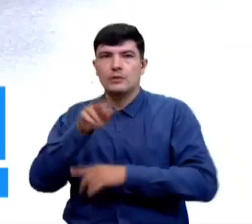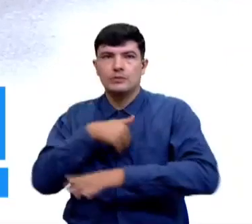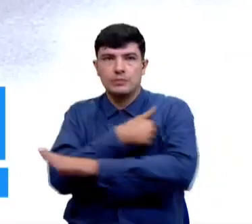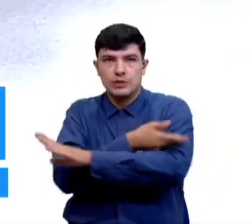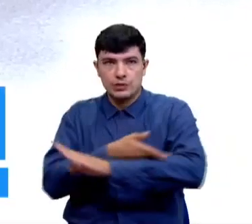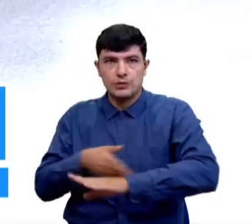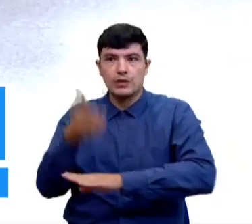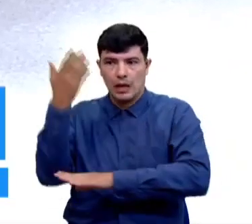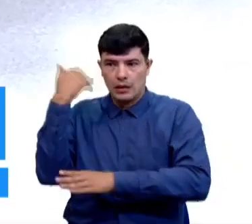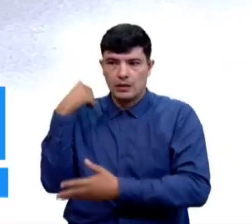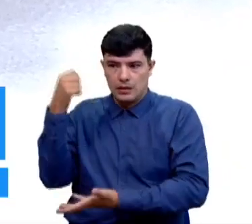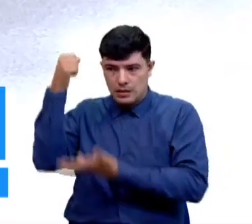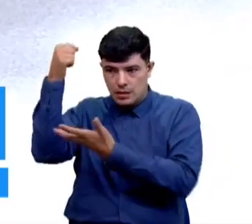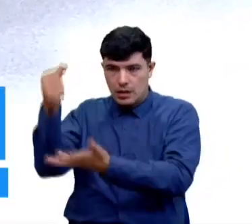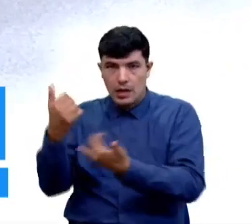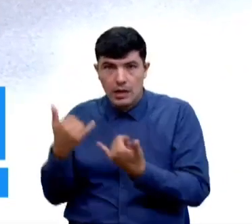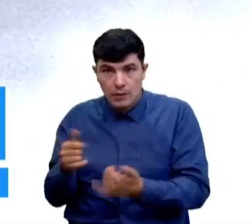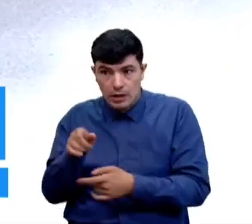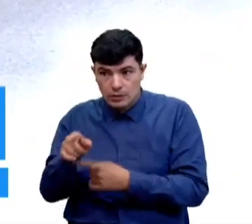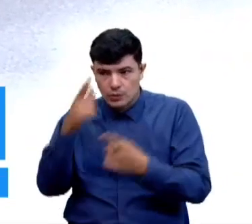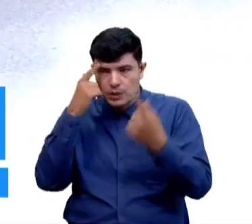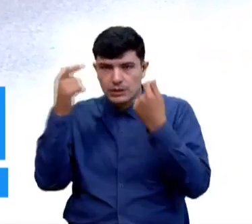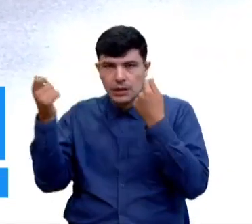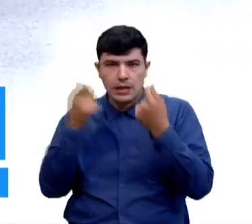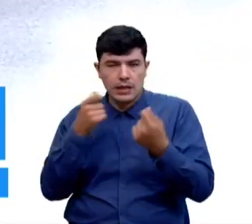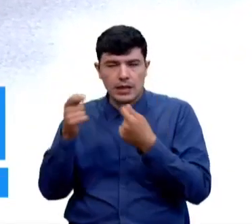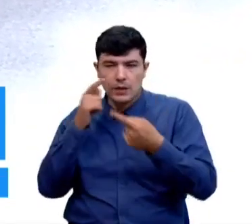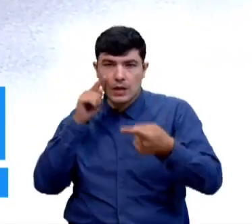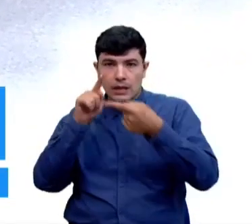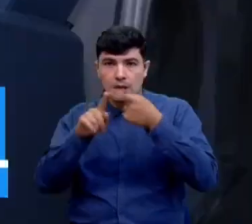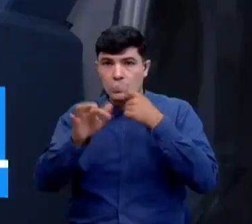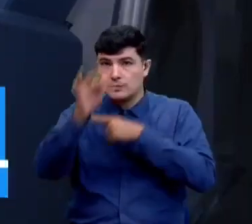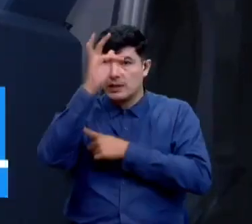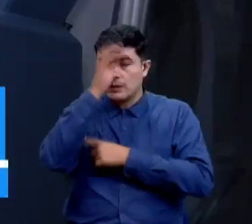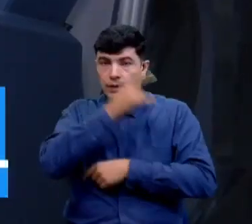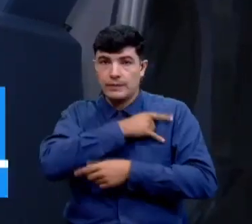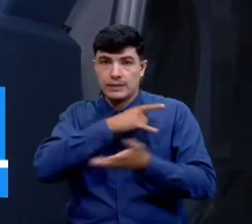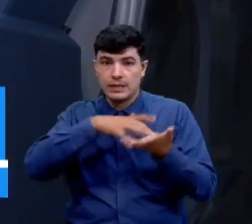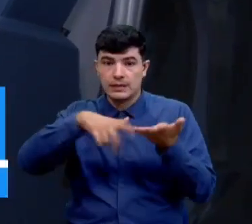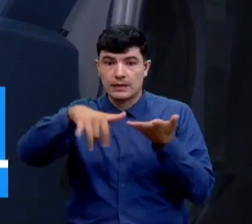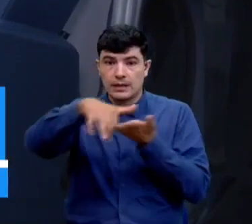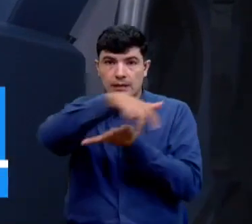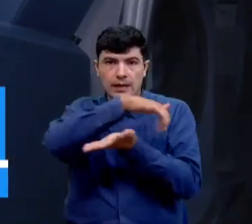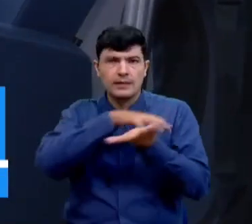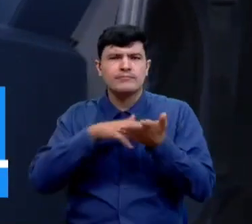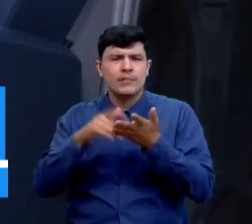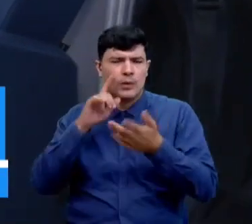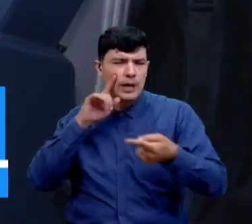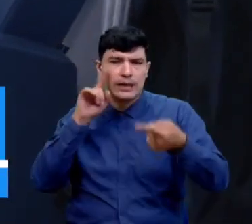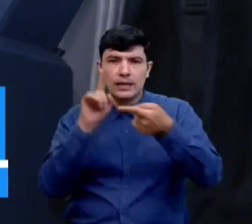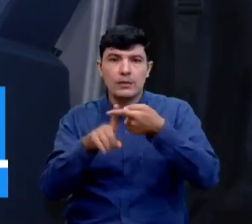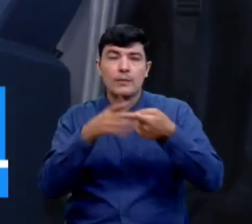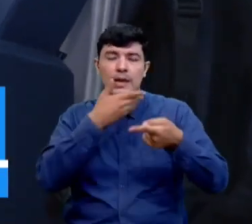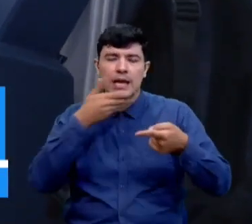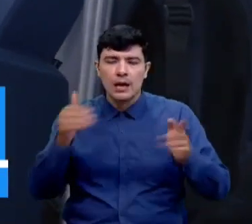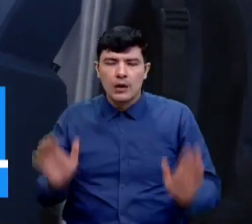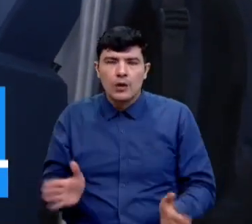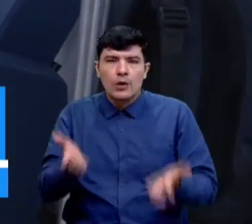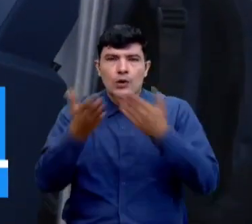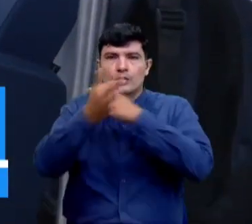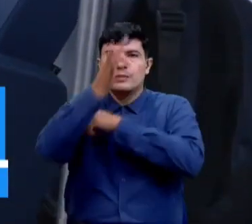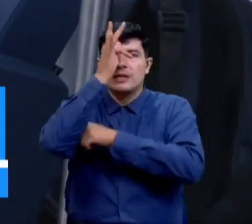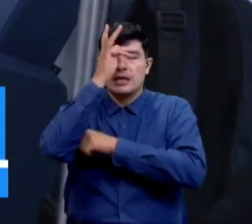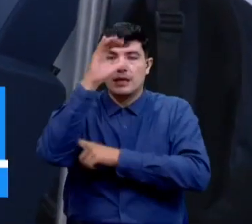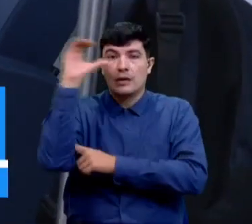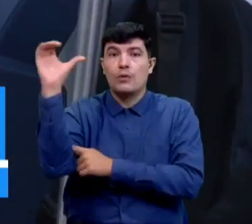pesos que sigue en esa gran estrategia de convertir este centro asistencial como uno de los el centro asistenciales del país porque el Hospital